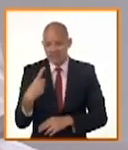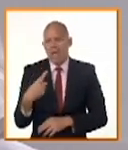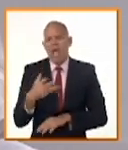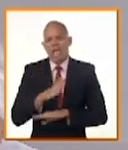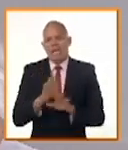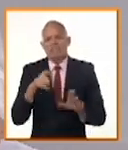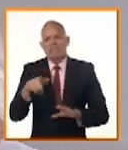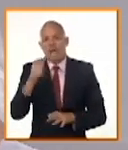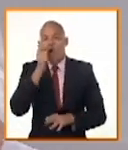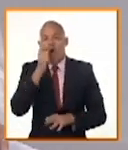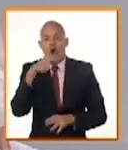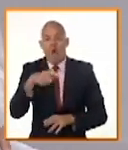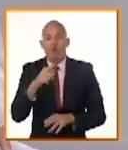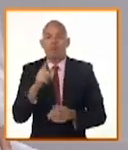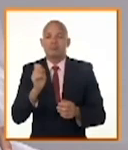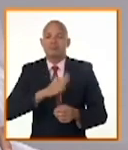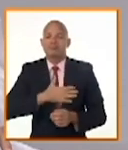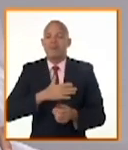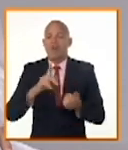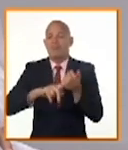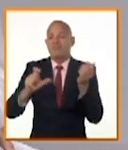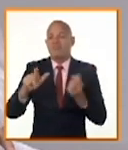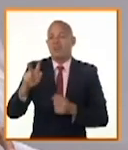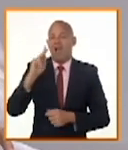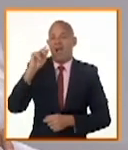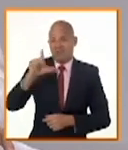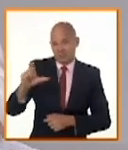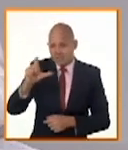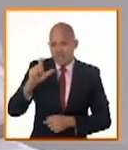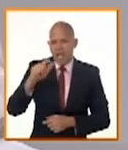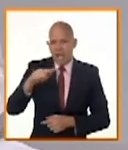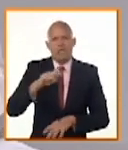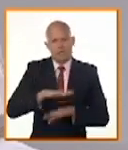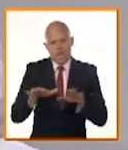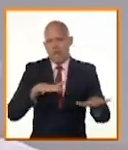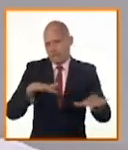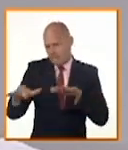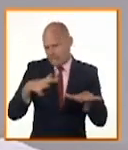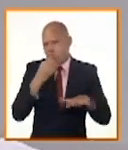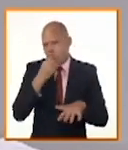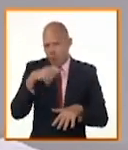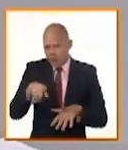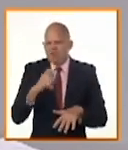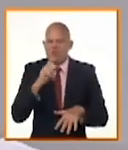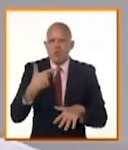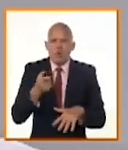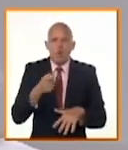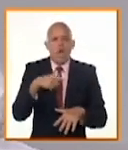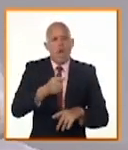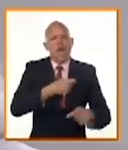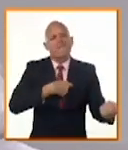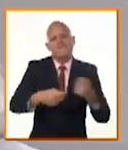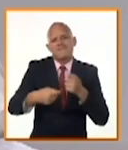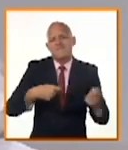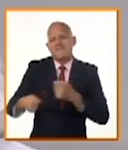a su población más cercana etcétera Y eso también le permite balancear los flujos efectivos que vaya teniendo y no la necesidad de ir al banco no Entonces estamos